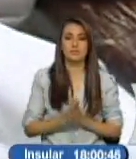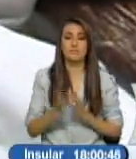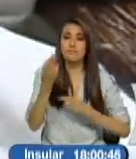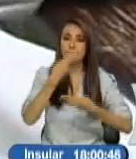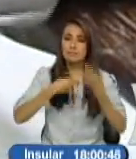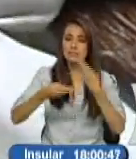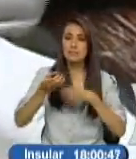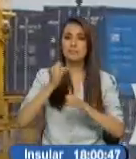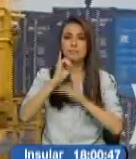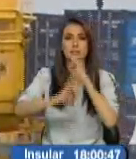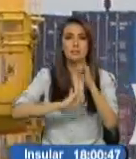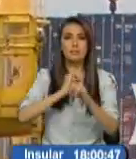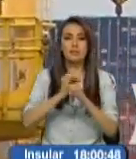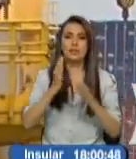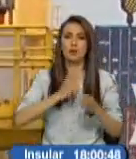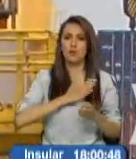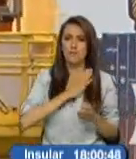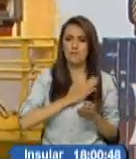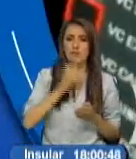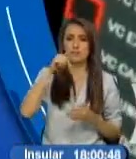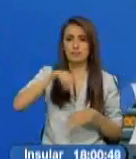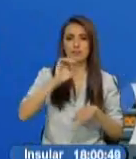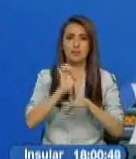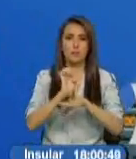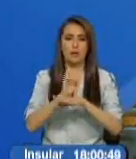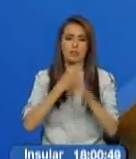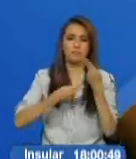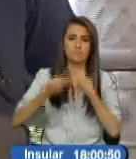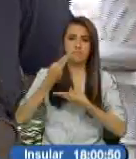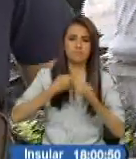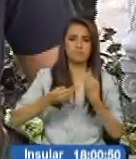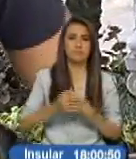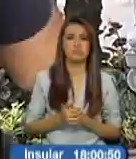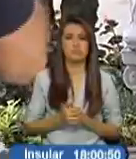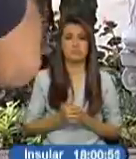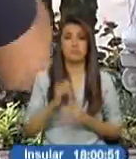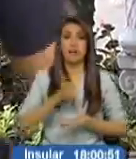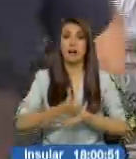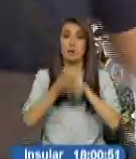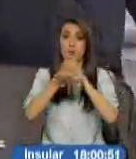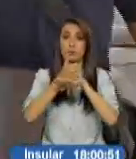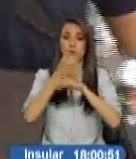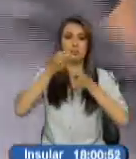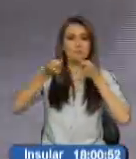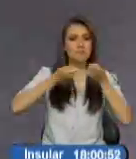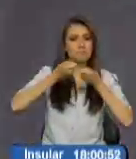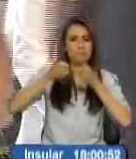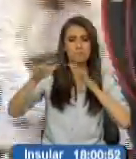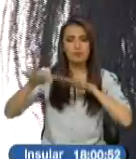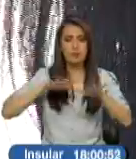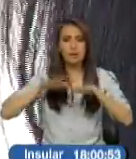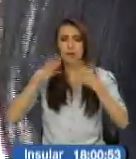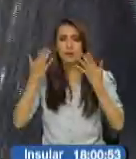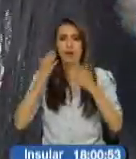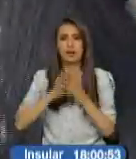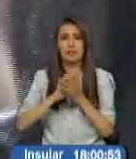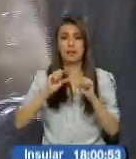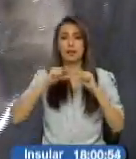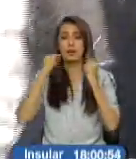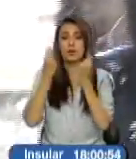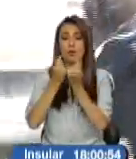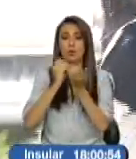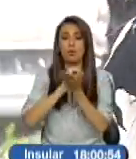Inversionistas extranjeros muestran confianza en Ecuador. Autoridades de control coordinan acciones con el Ejecutivo por